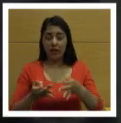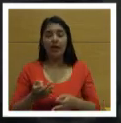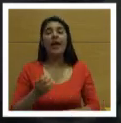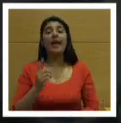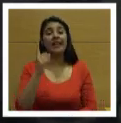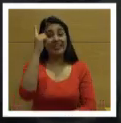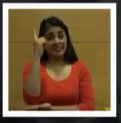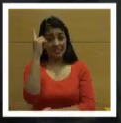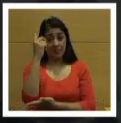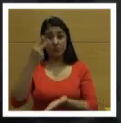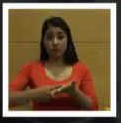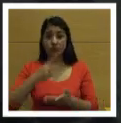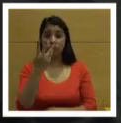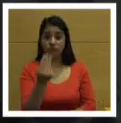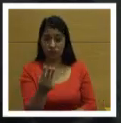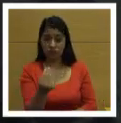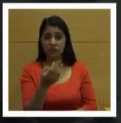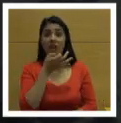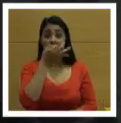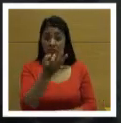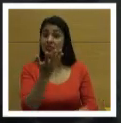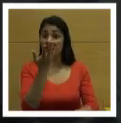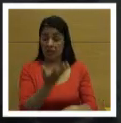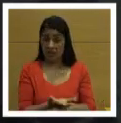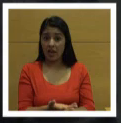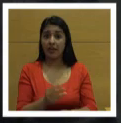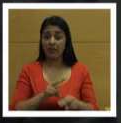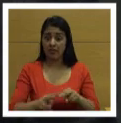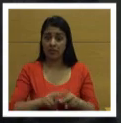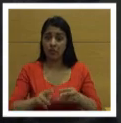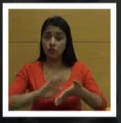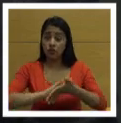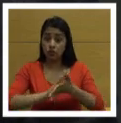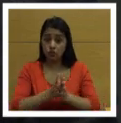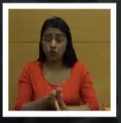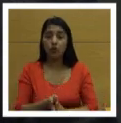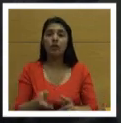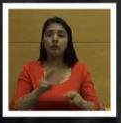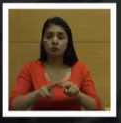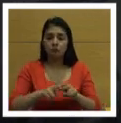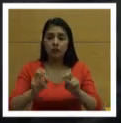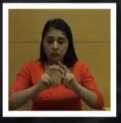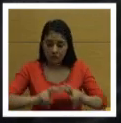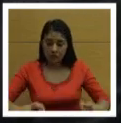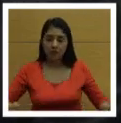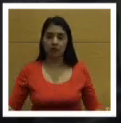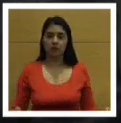2013 que corresponde aplicarlas en las actuaciones de nuestros tribunales.